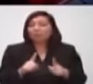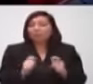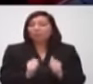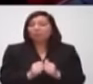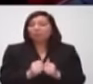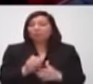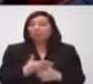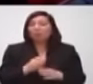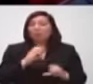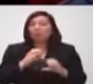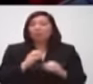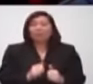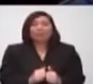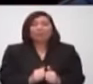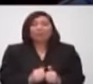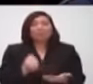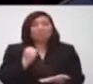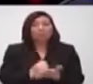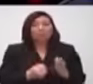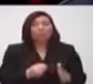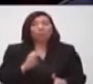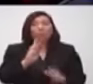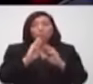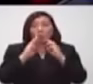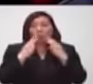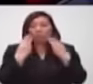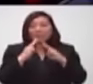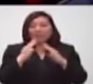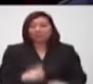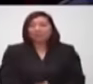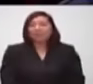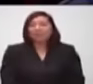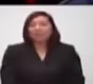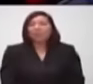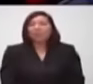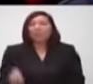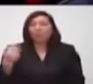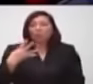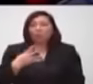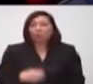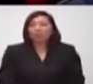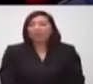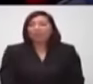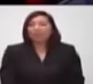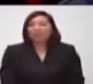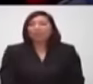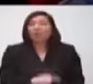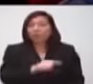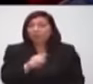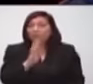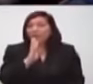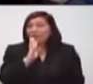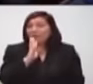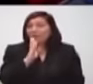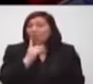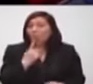con parte de las conversaciones publicadas del WhatsApp famoso este. Cuarto, usted declaró